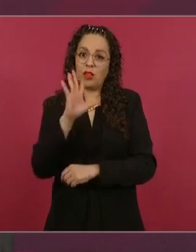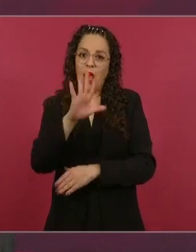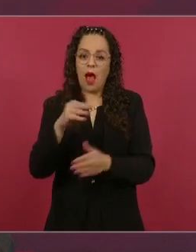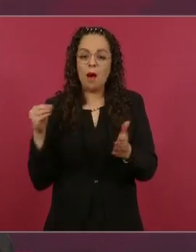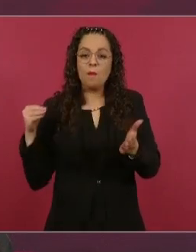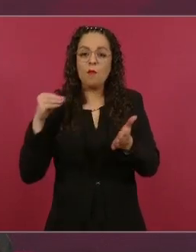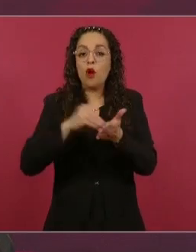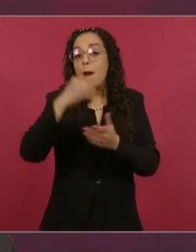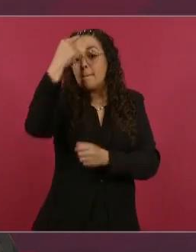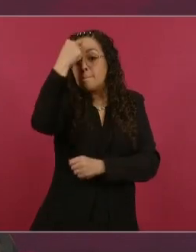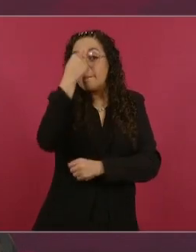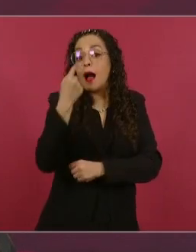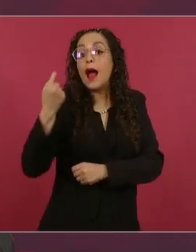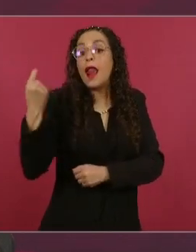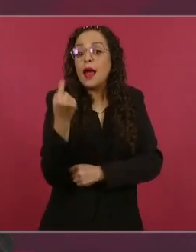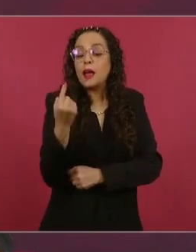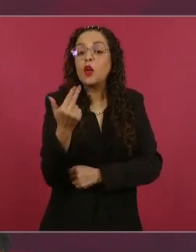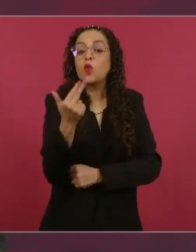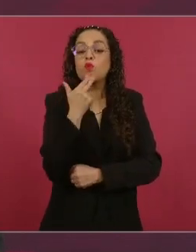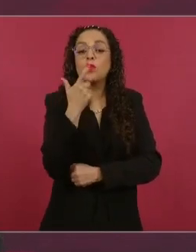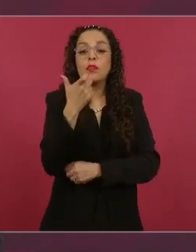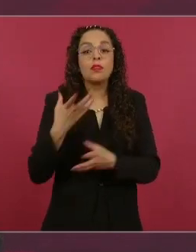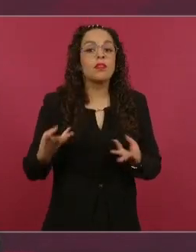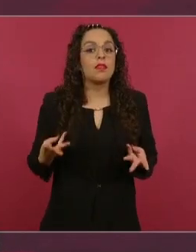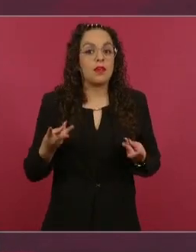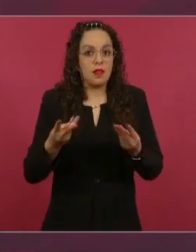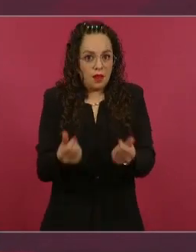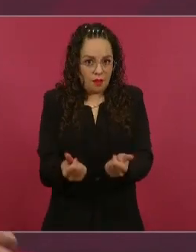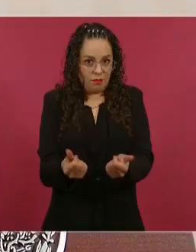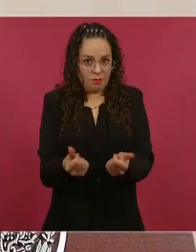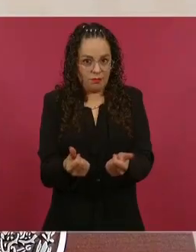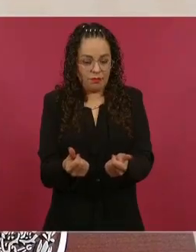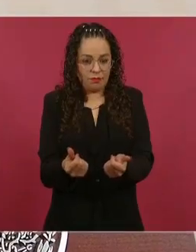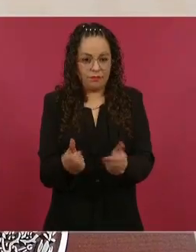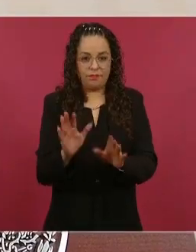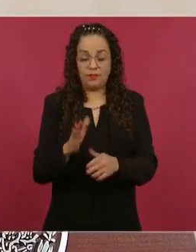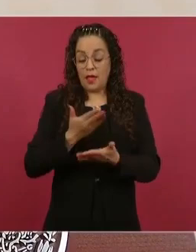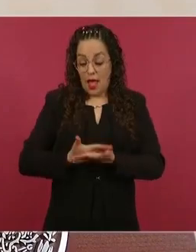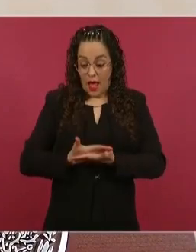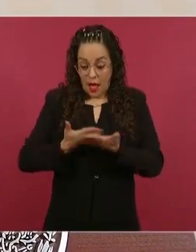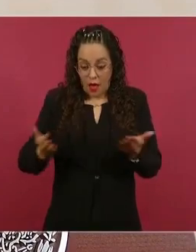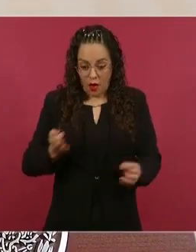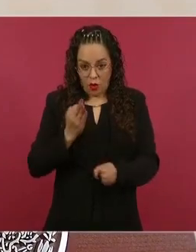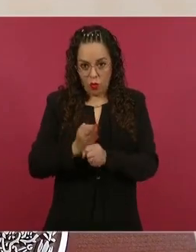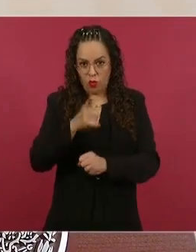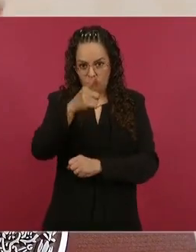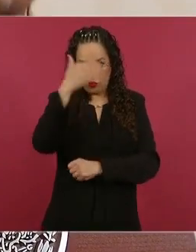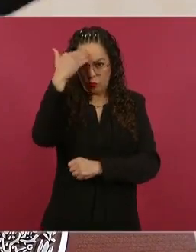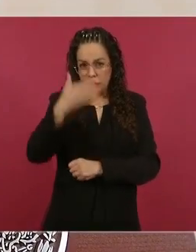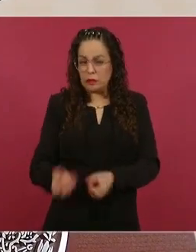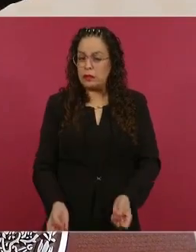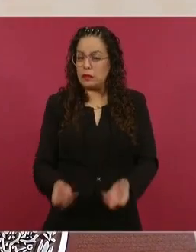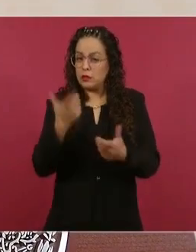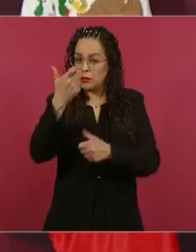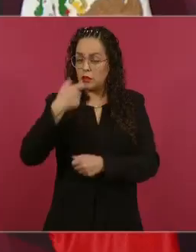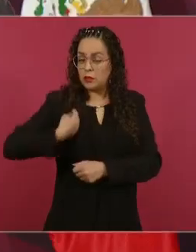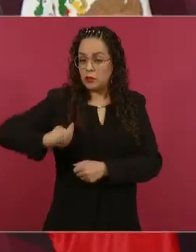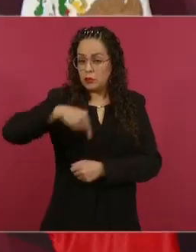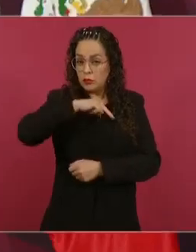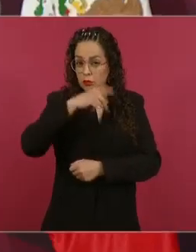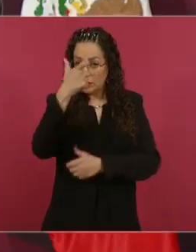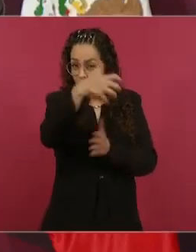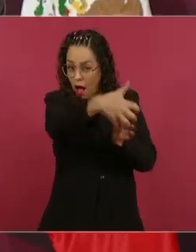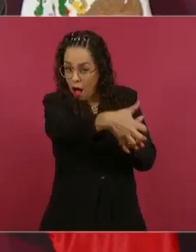estos son 15 mil millones. ¿Saben cuánto nos ahorramos hasta ahora? Porque viene todavía a